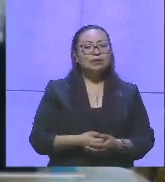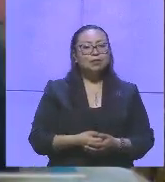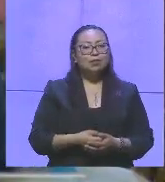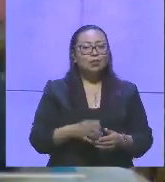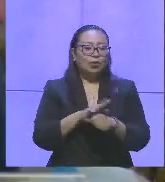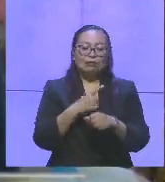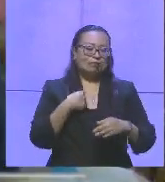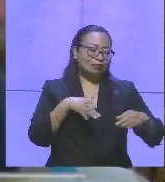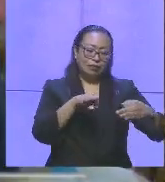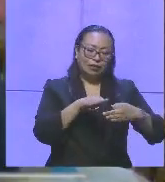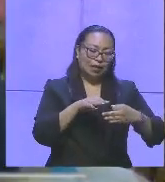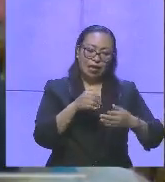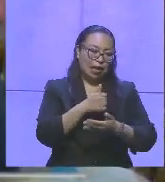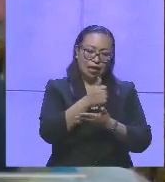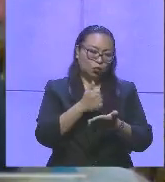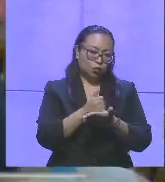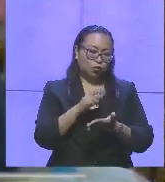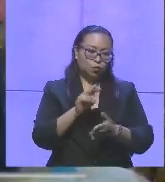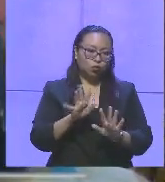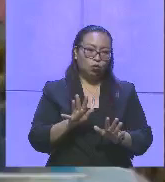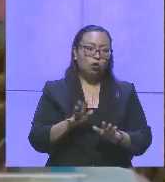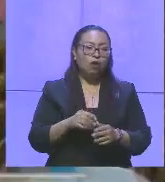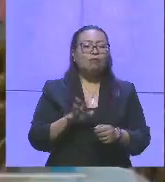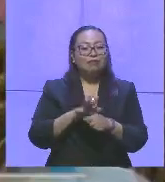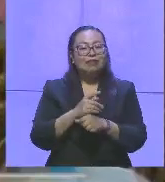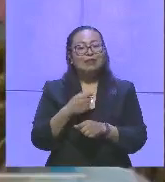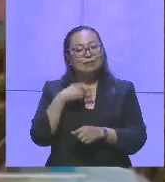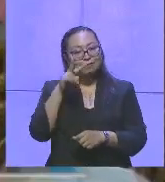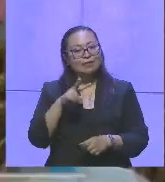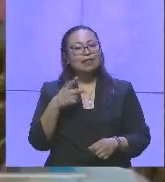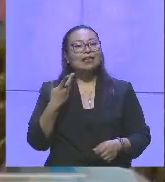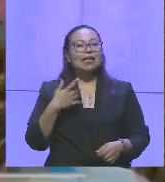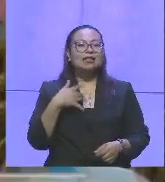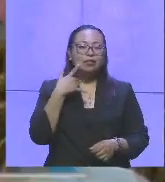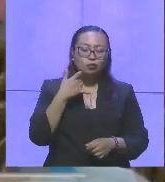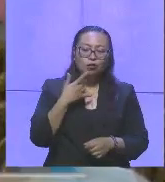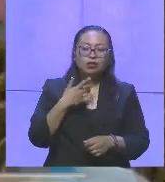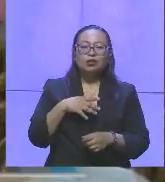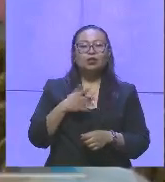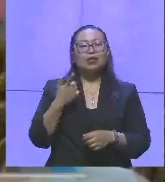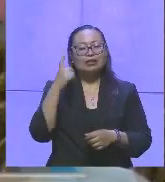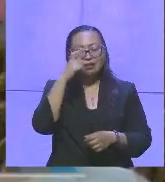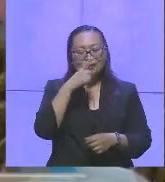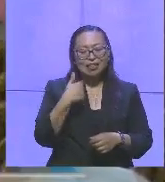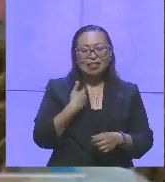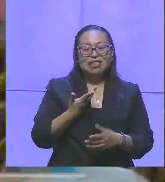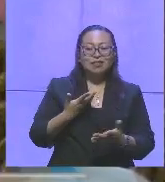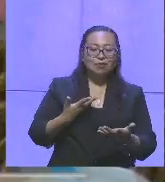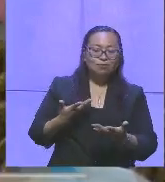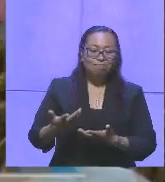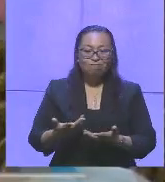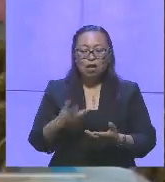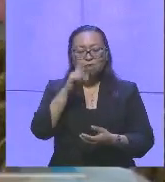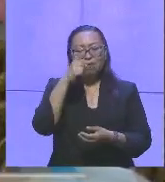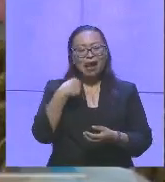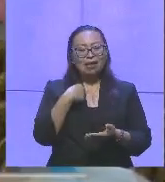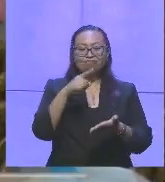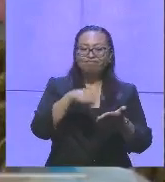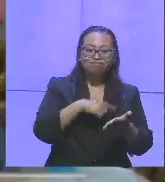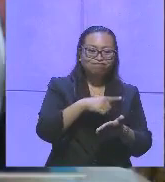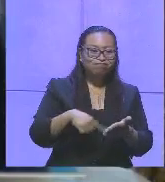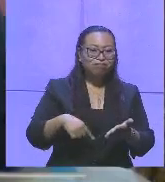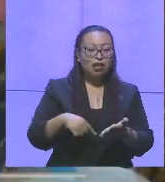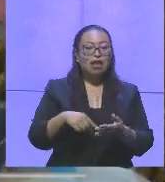de la ciudad y que, por supuesto, implicaba un esfuerzo muy complejo. Los juzgadores tenemos que lograr ubicarnos